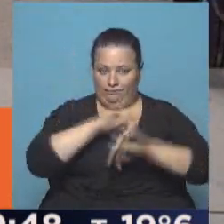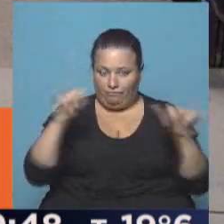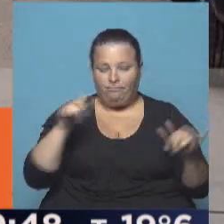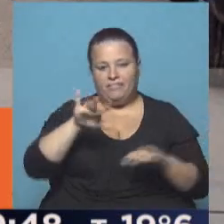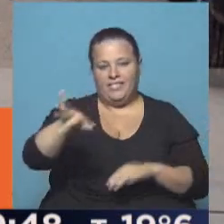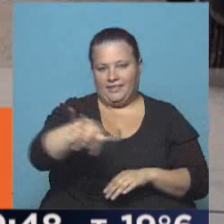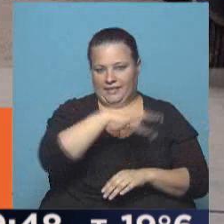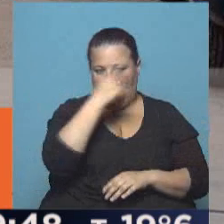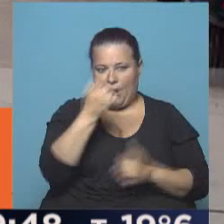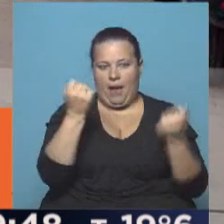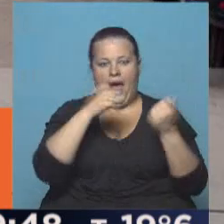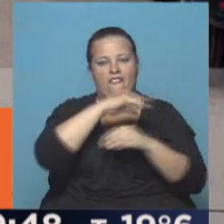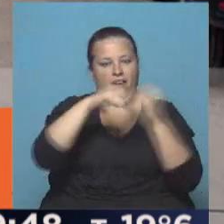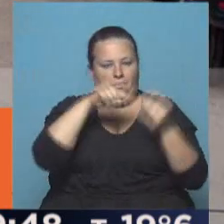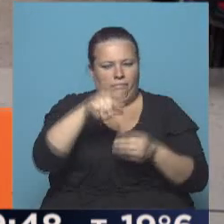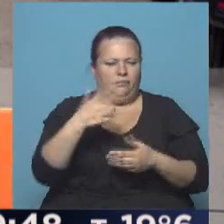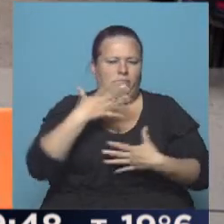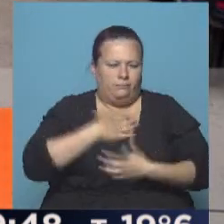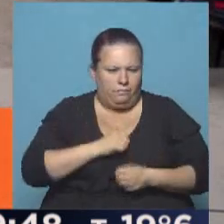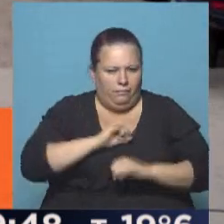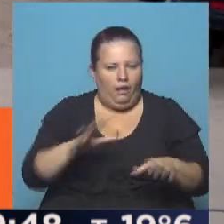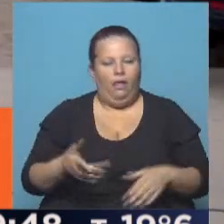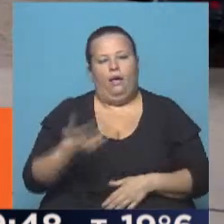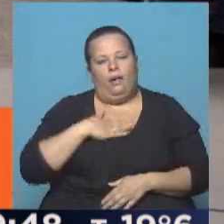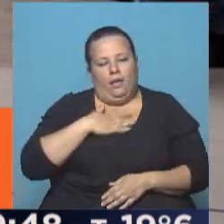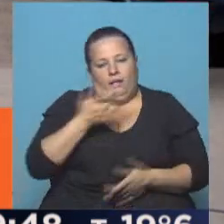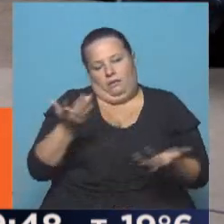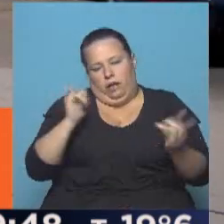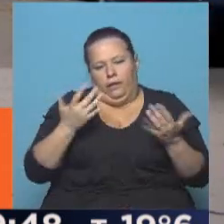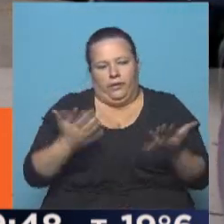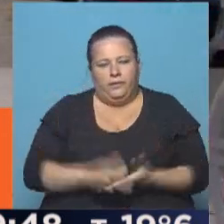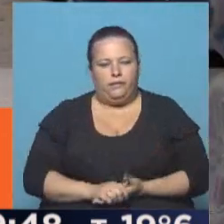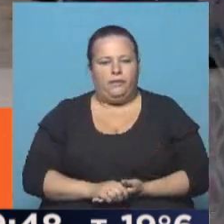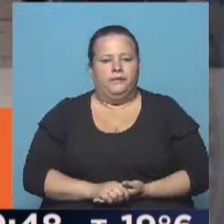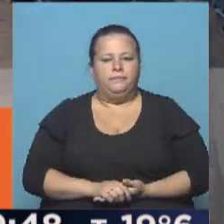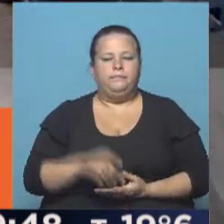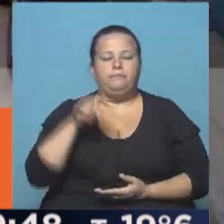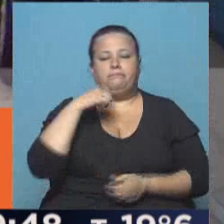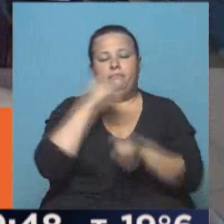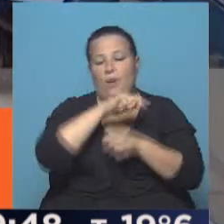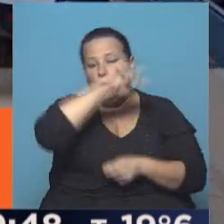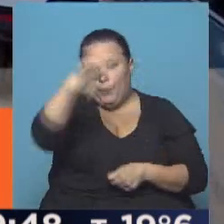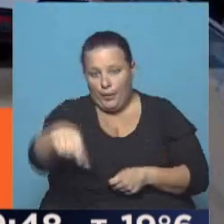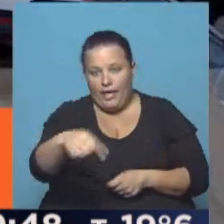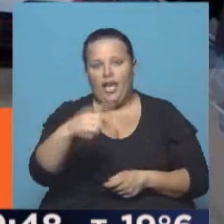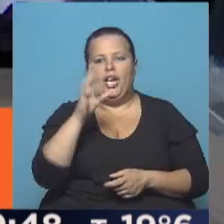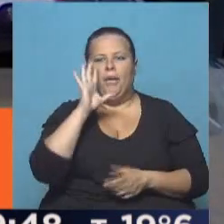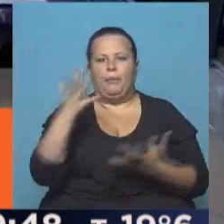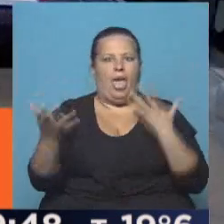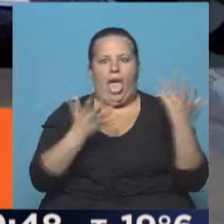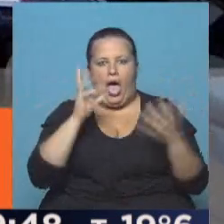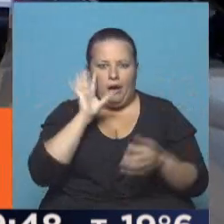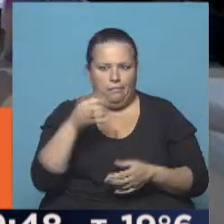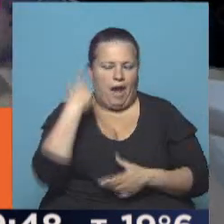se retira, uno de los familiares, muy, muy acongojado, lamentable, por supuesto, ha llegado hasta este lugar con signos de